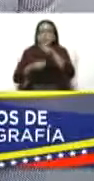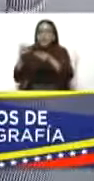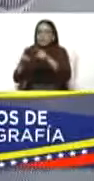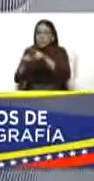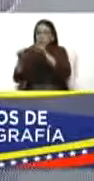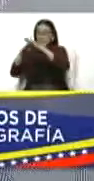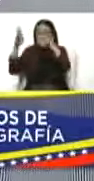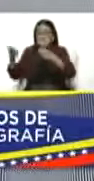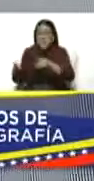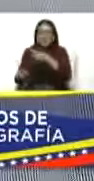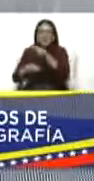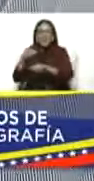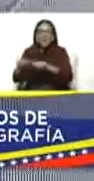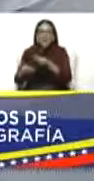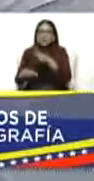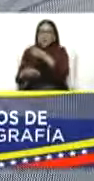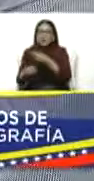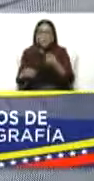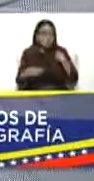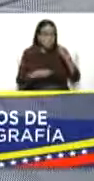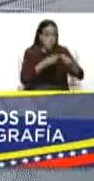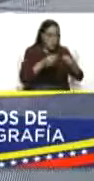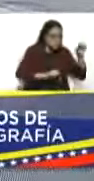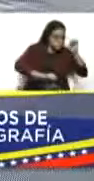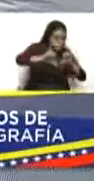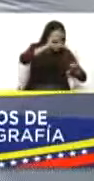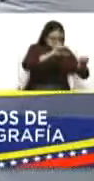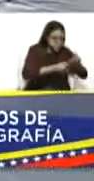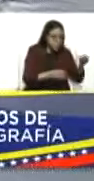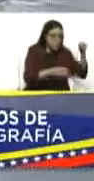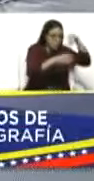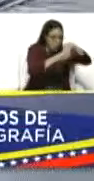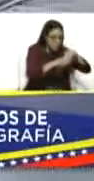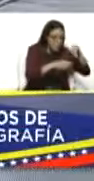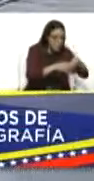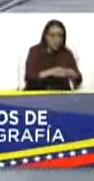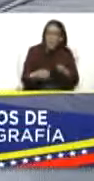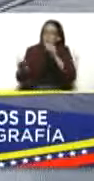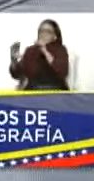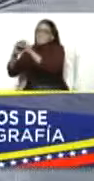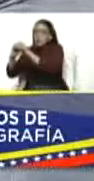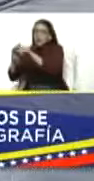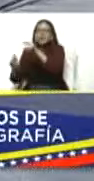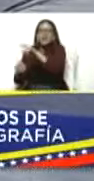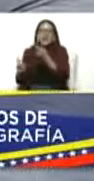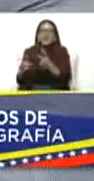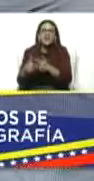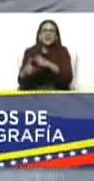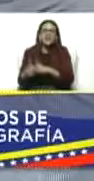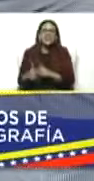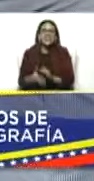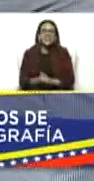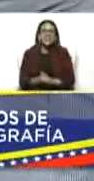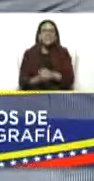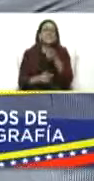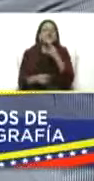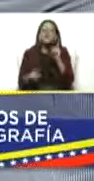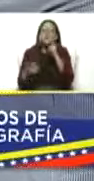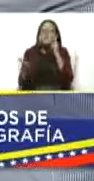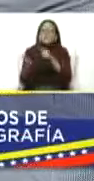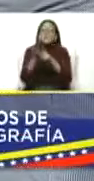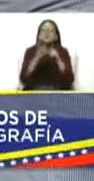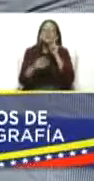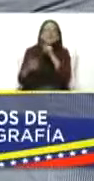a preparar el medicamento, el fármaco. No se puede poner la marca, van a saber de dónde lo trajimos. Van a adivinar de dónde lo